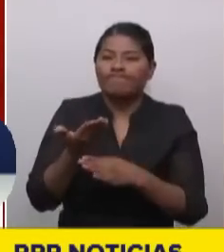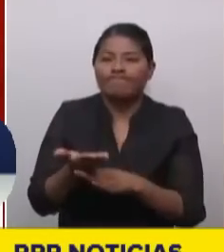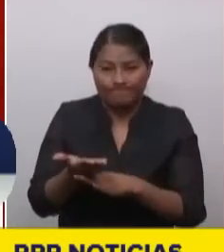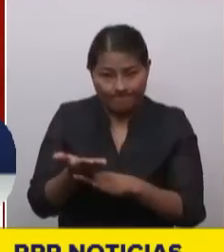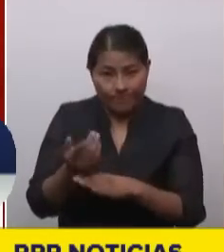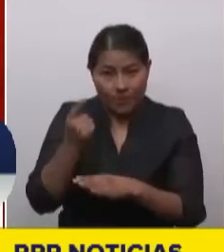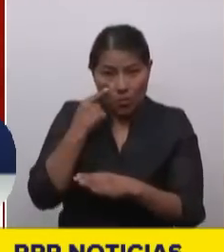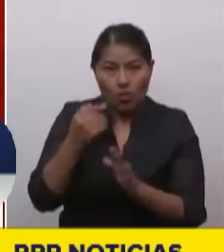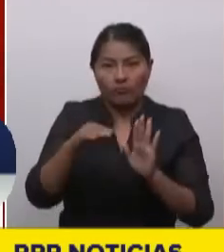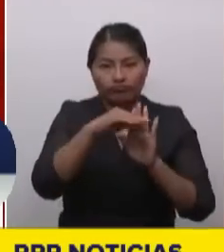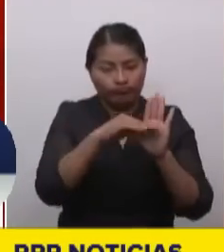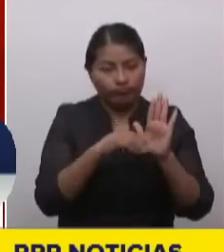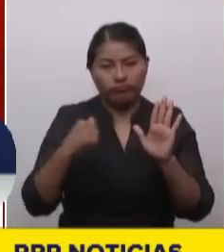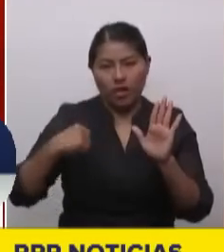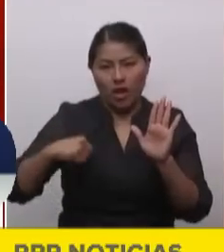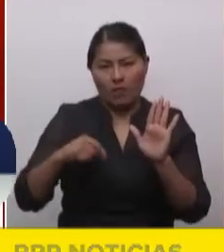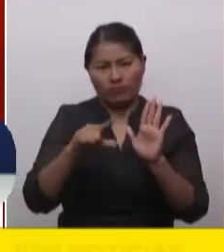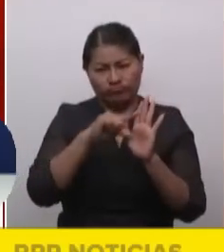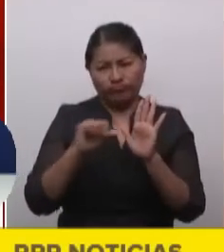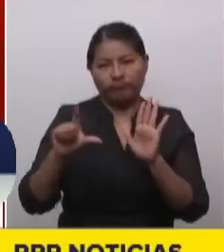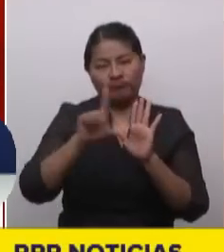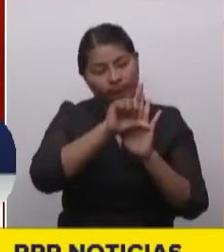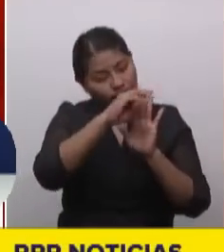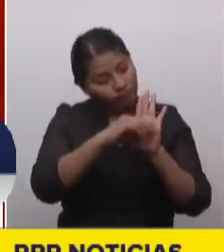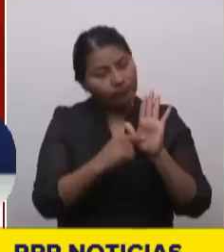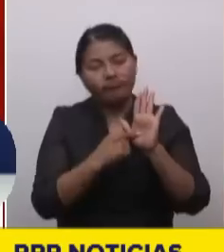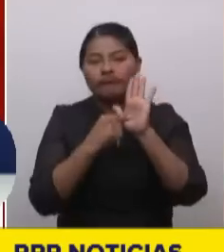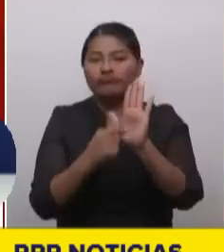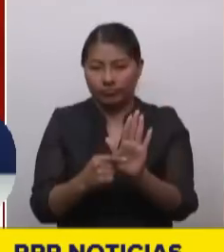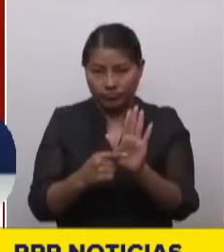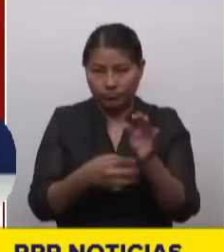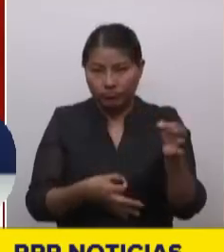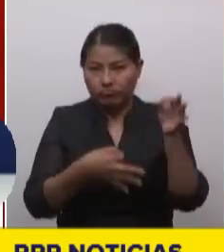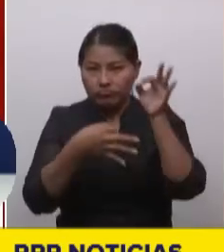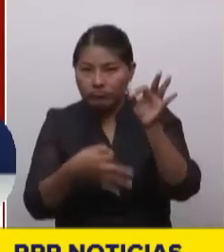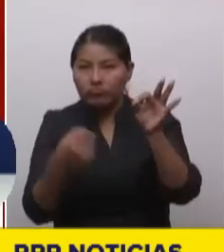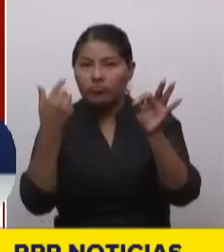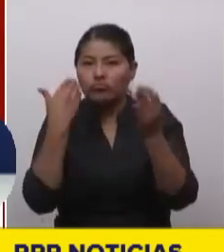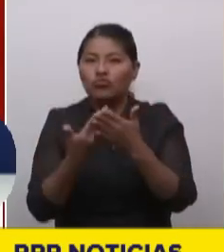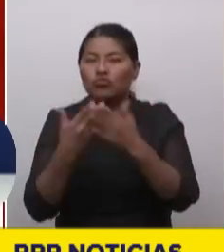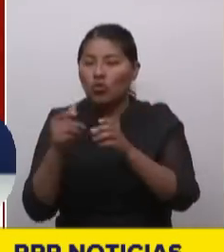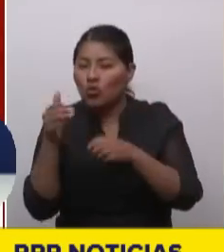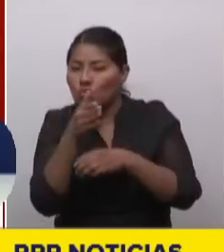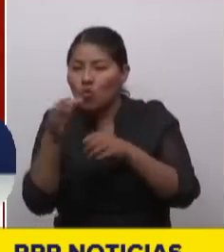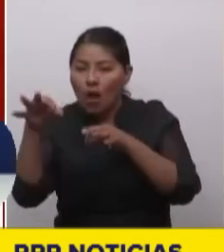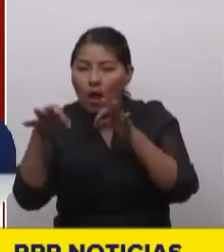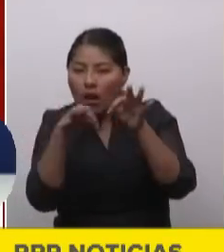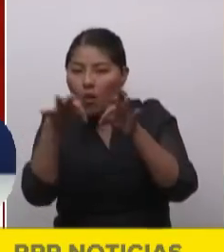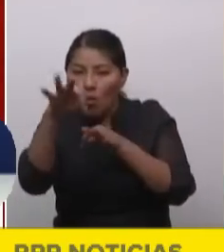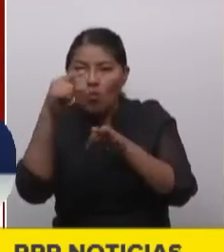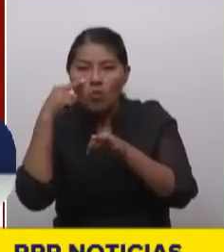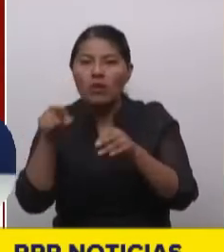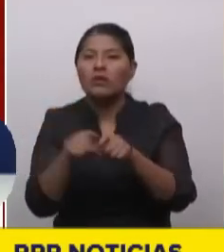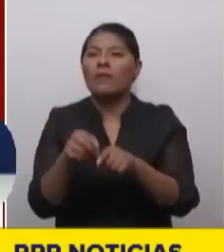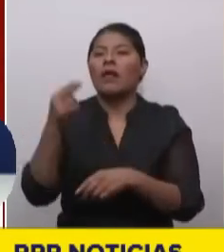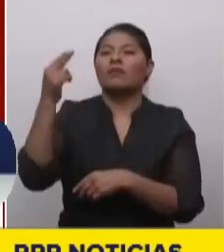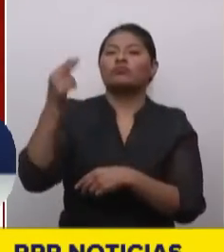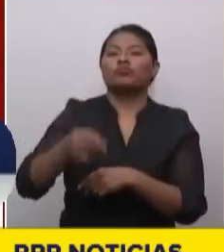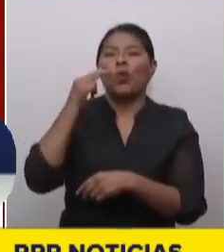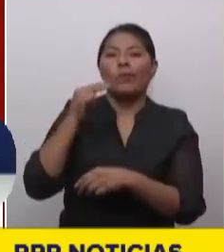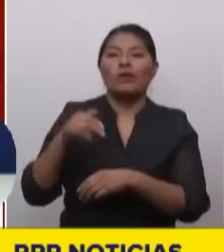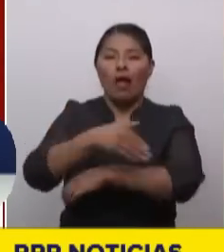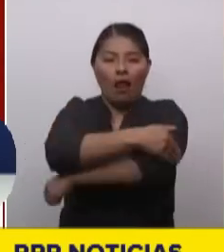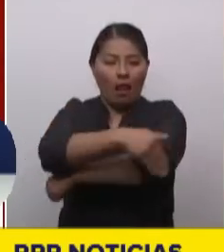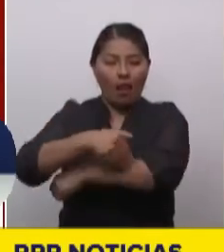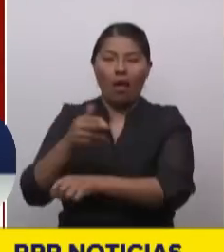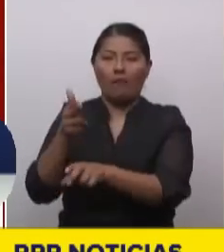una ordenanza en la cual se registren, se pueda conocer su ubicación y también se prohíba este estacionamiento en las esquinas, en las